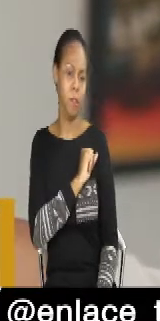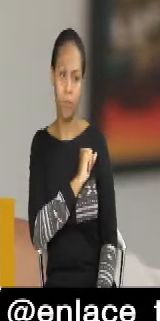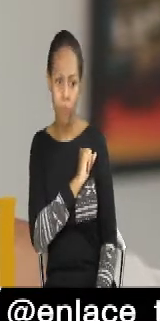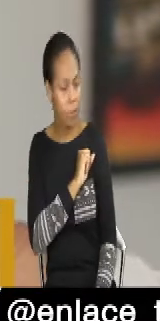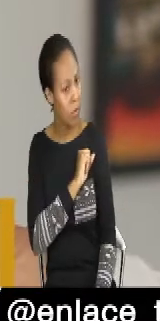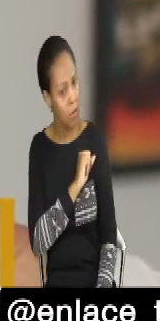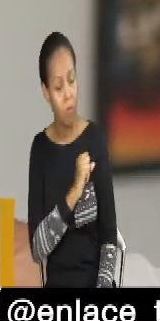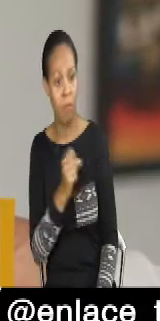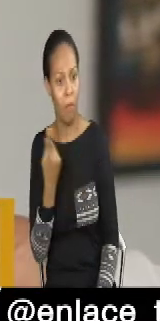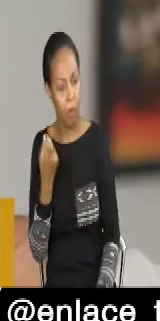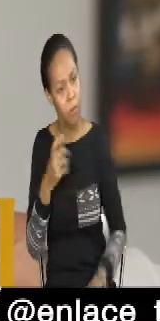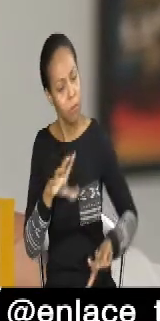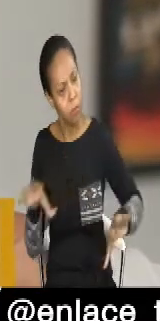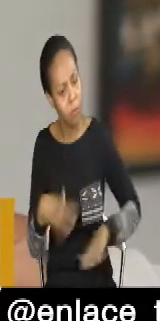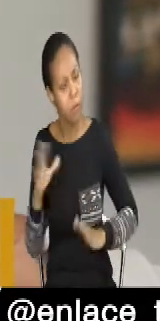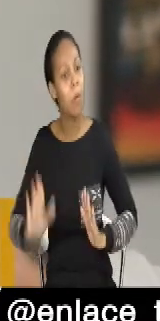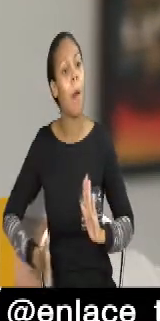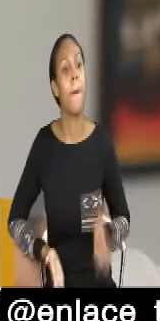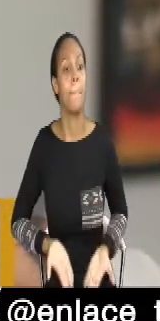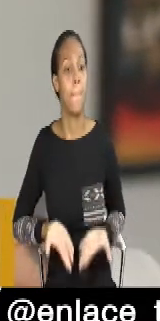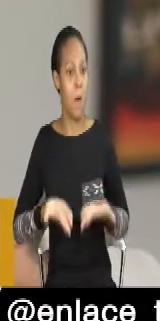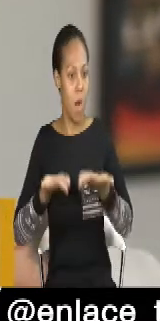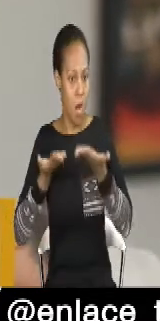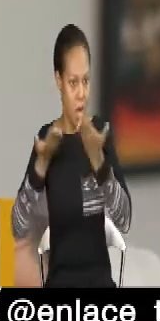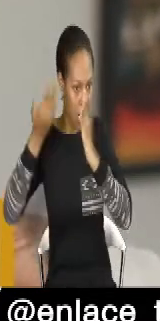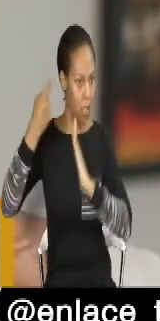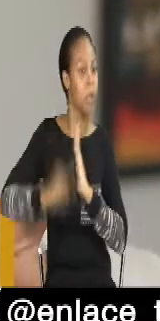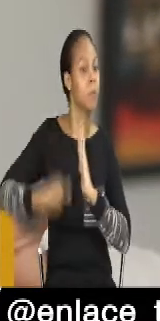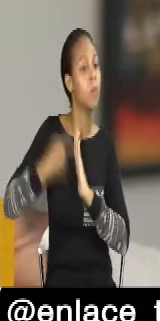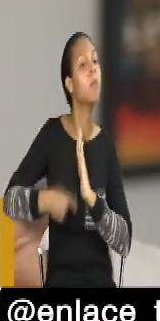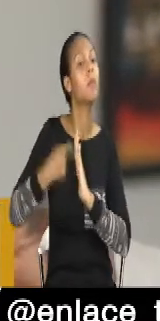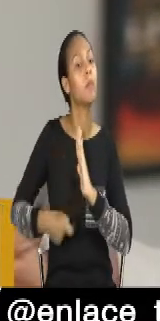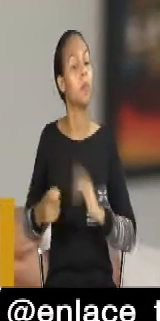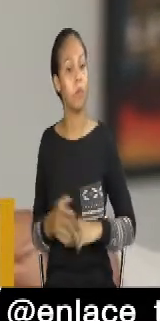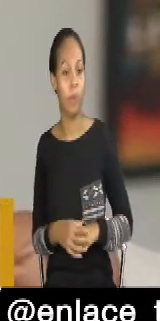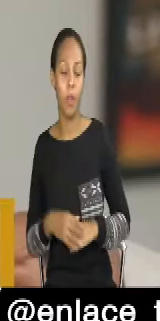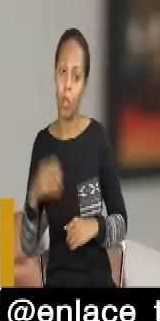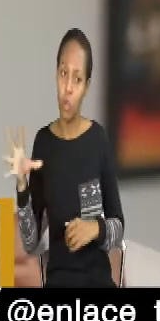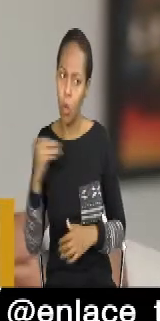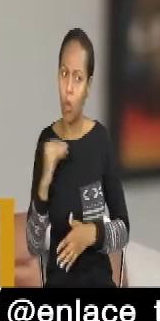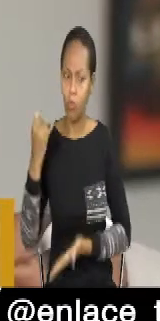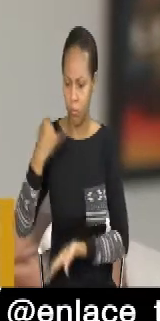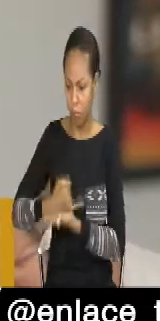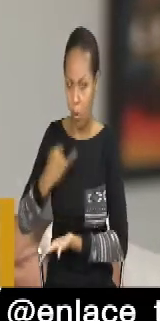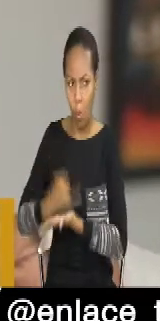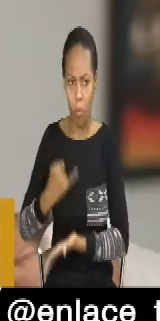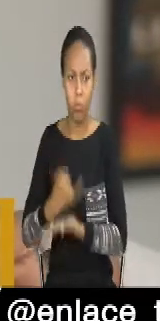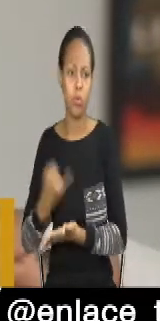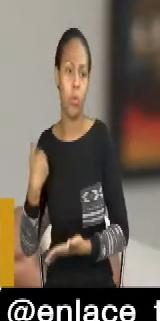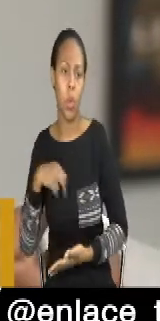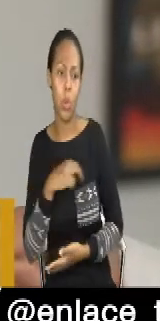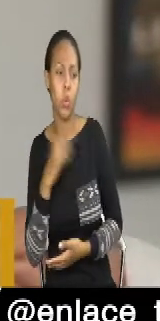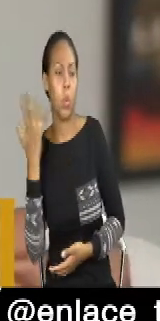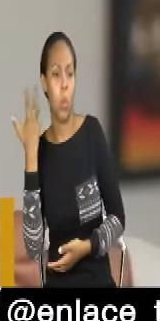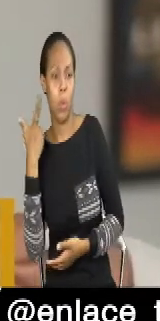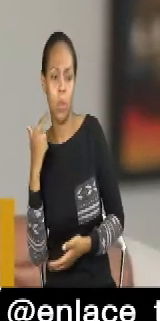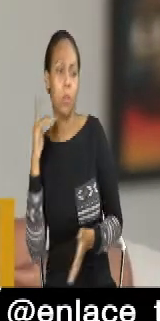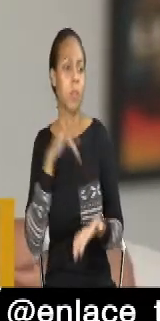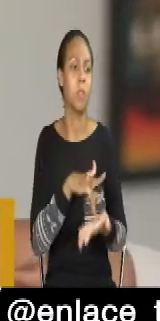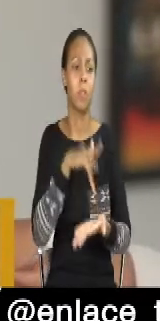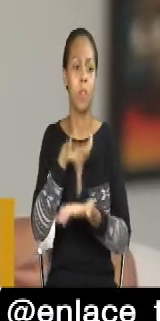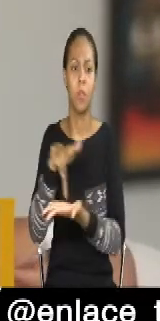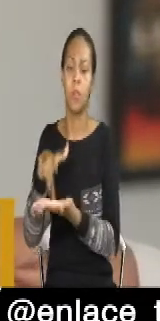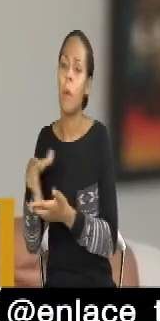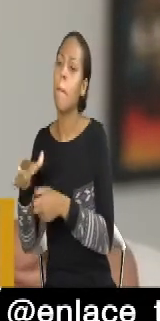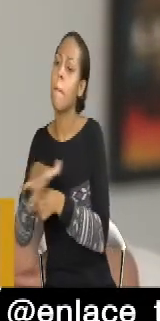eso la Sociedad Protectora de Animales, la Junta en Barranca Bermeja, está todos los días en los barrios, con las comunidades,